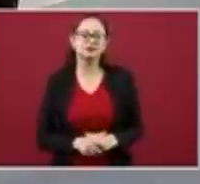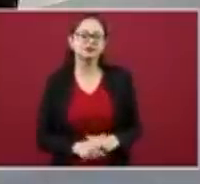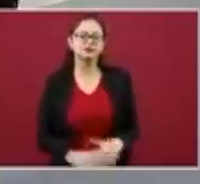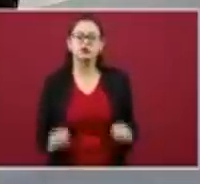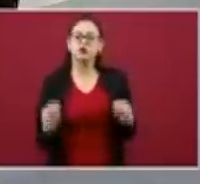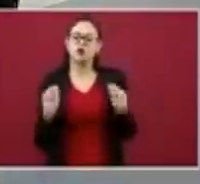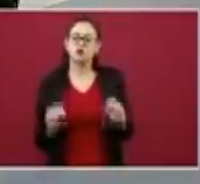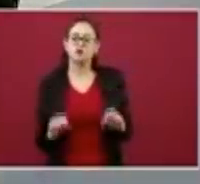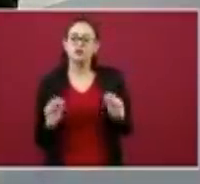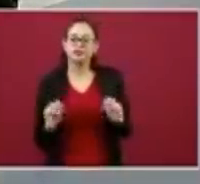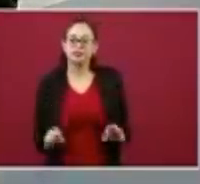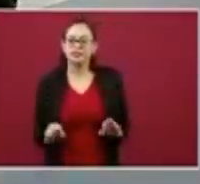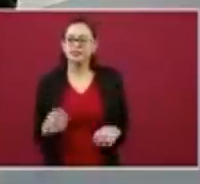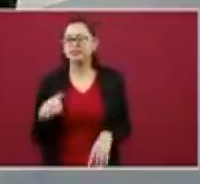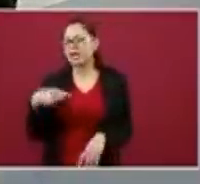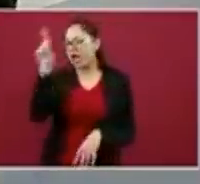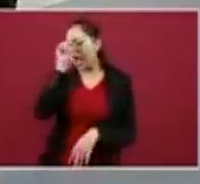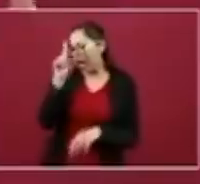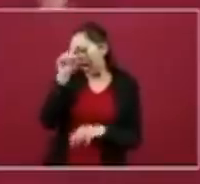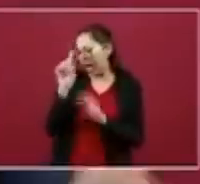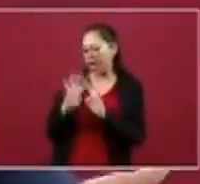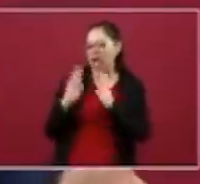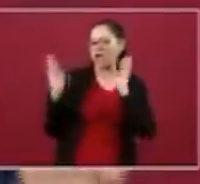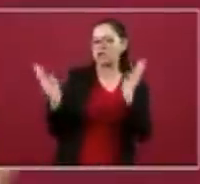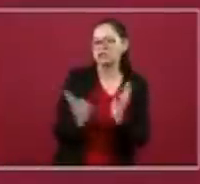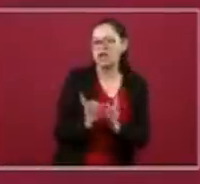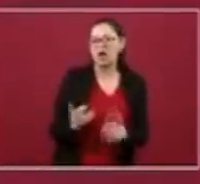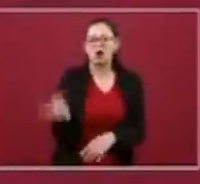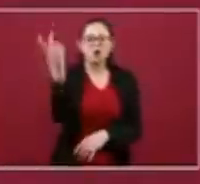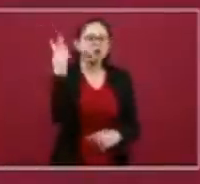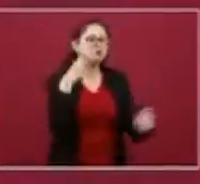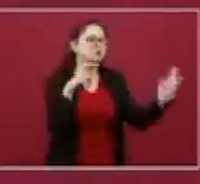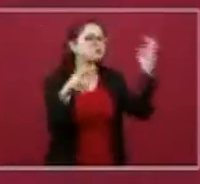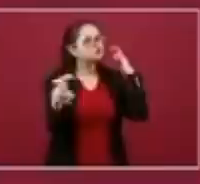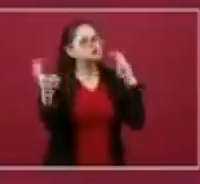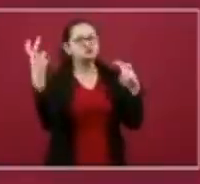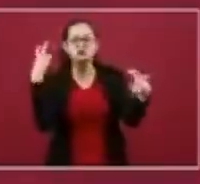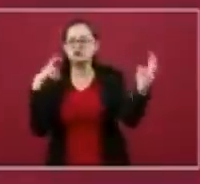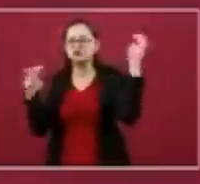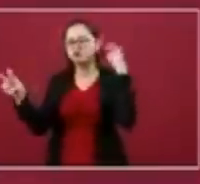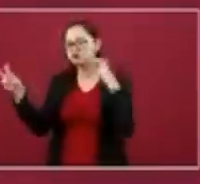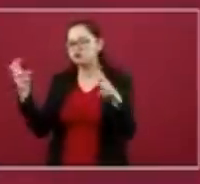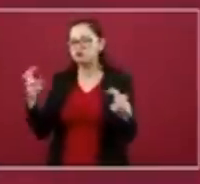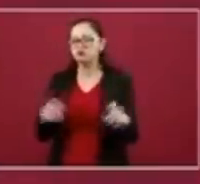Oficinas, asesores, viajes,